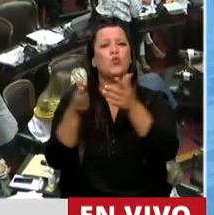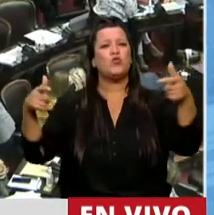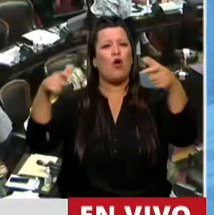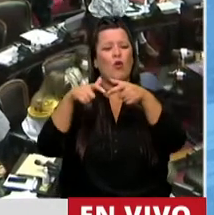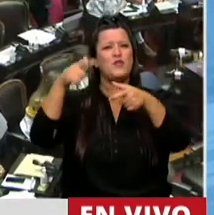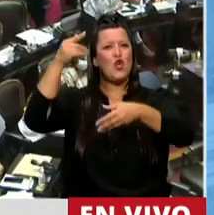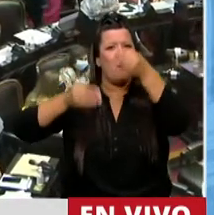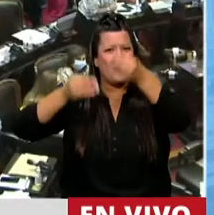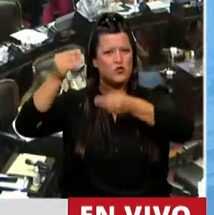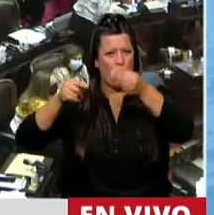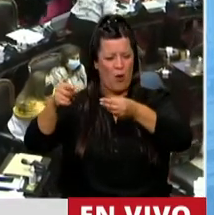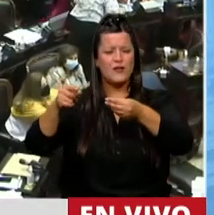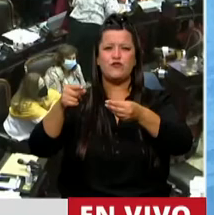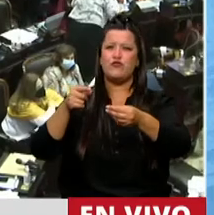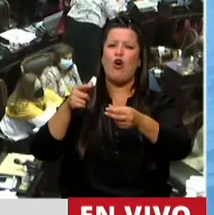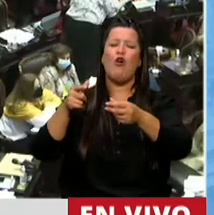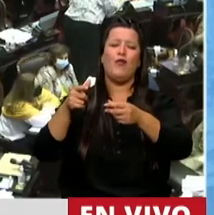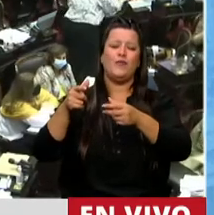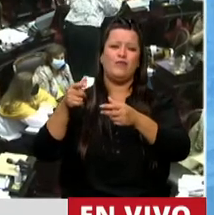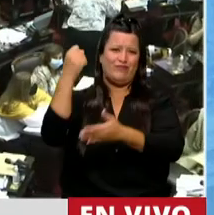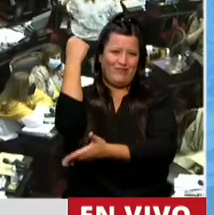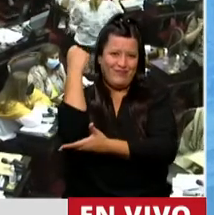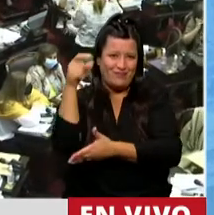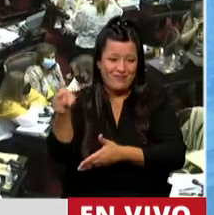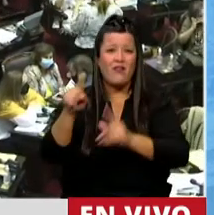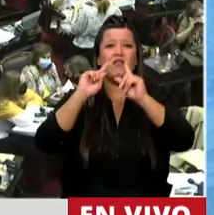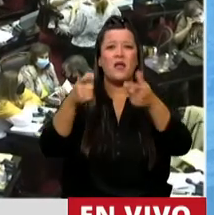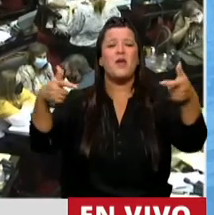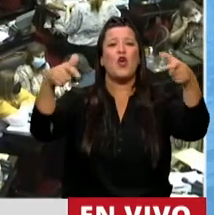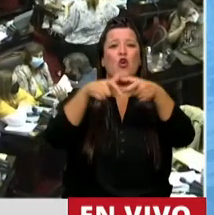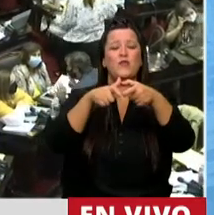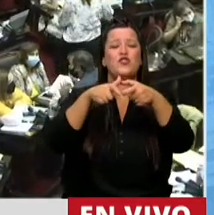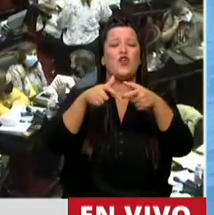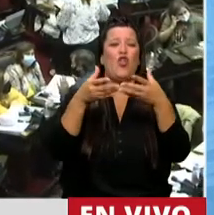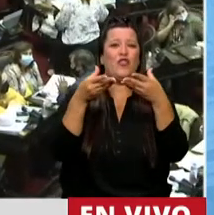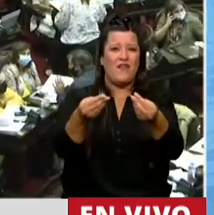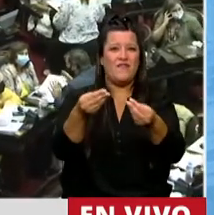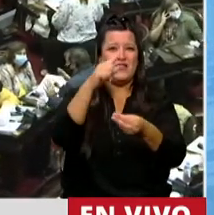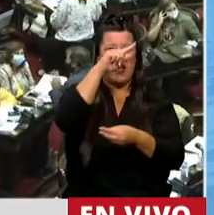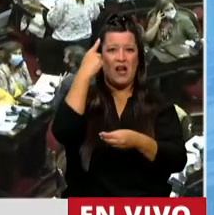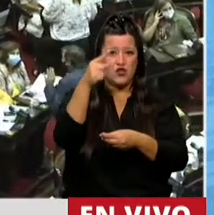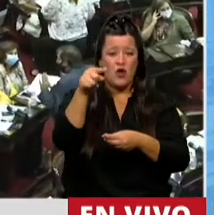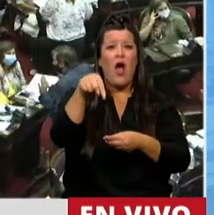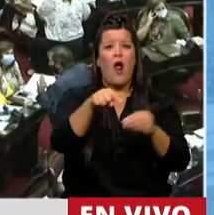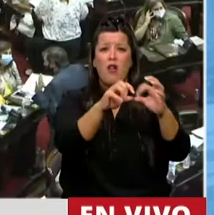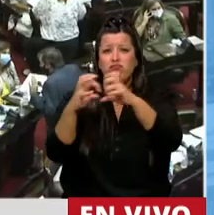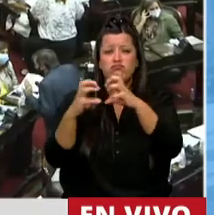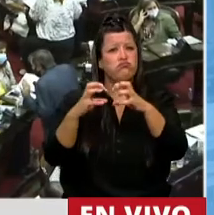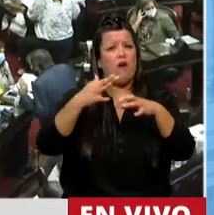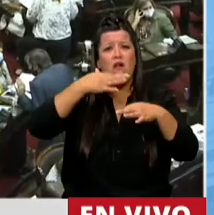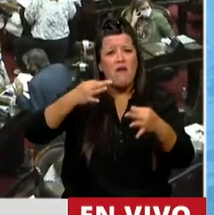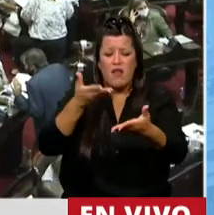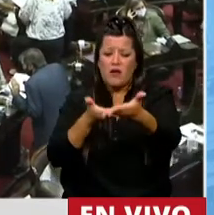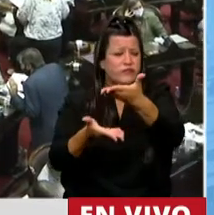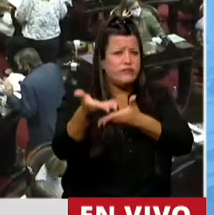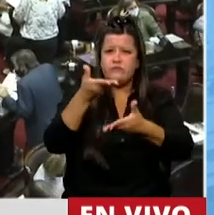Presupuesto y Hacienda y con la Comisión de Defensa Nacional, fue un tratamiento absolutamente